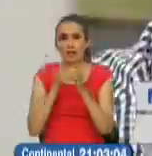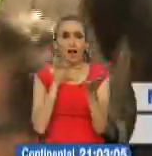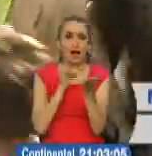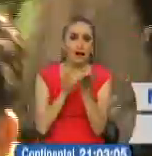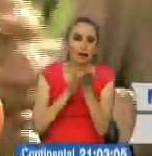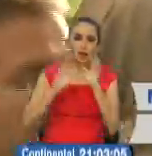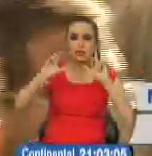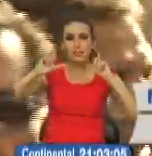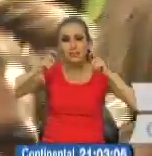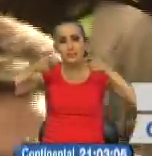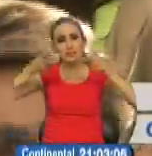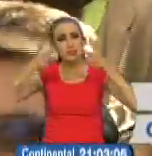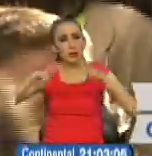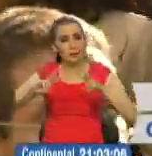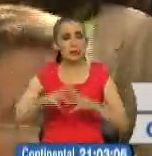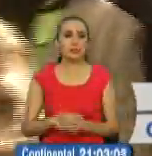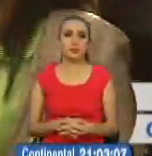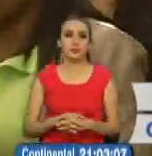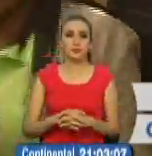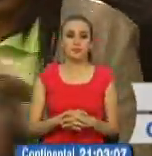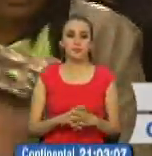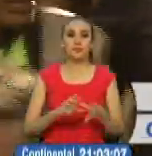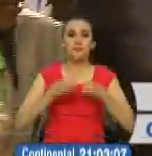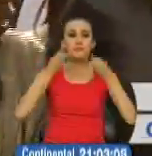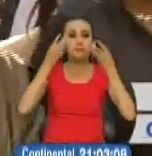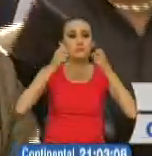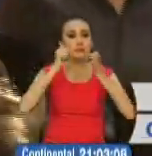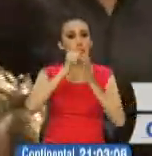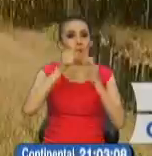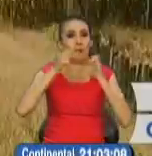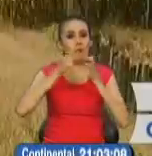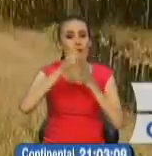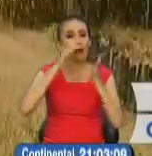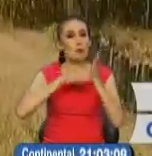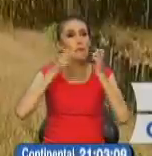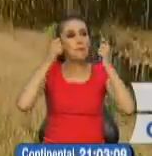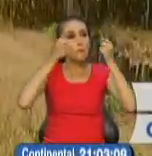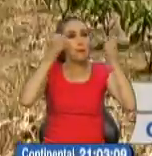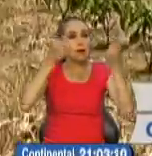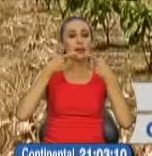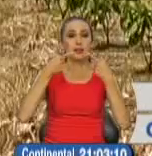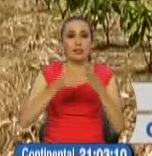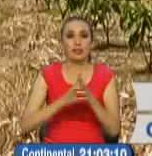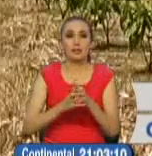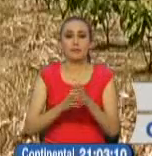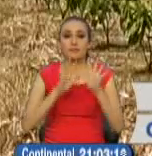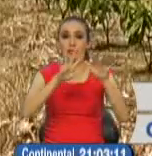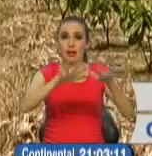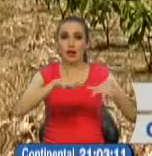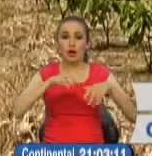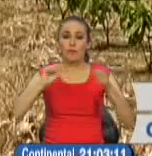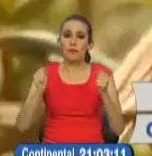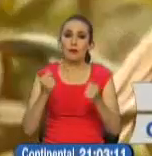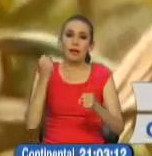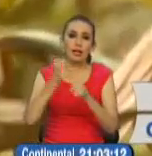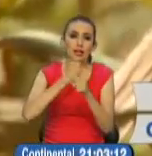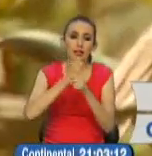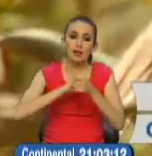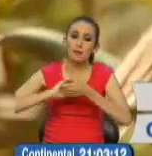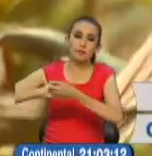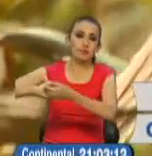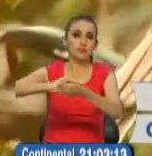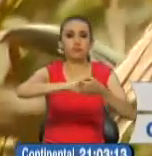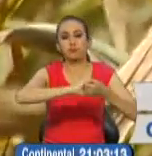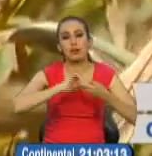maíz. Como parte del ofrecimiento de campaña y en el arranque de la Gran Minga Agropecuaria, el objetivo es trabajar de la mano con todos los